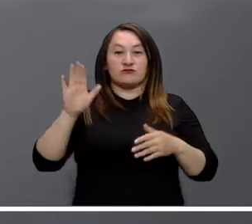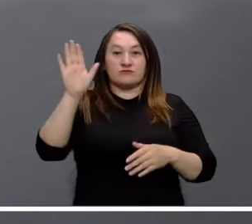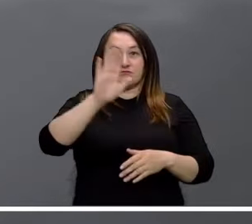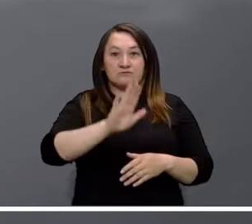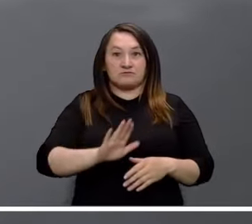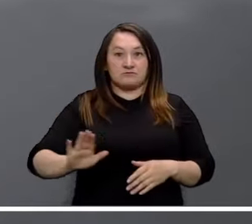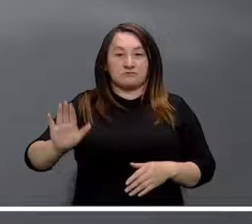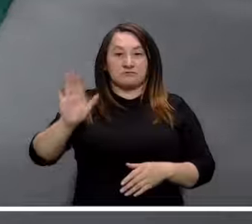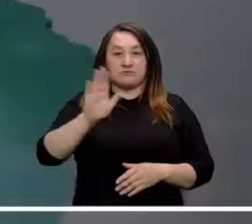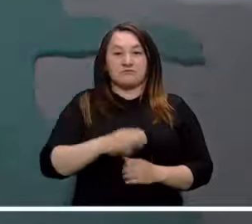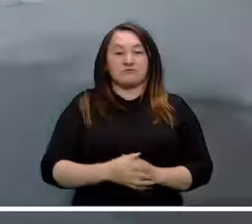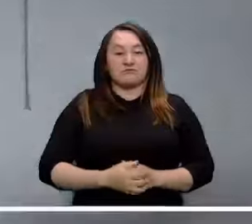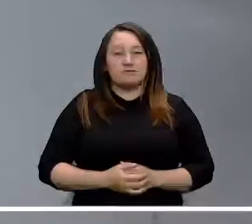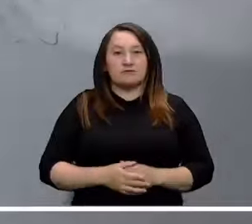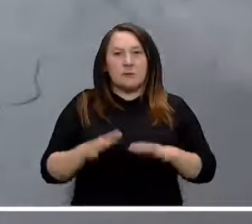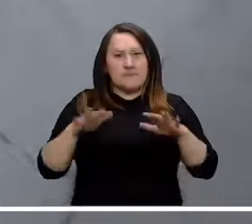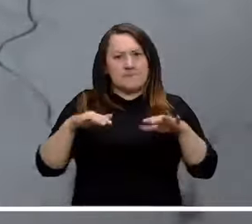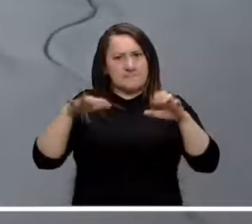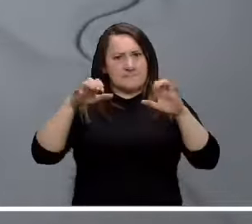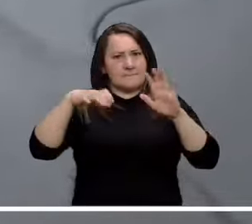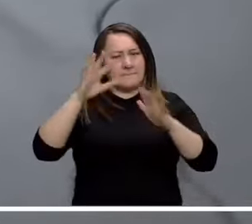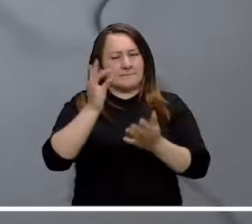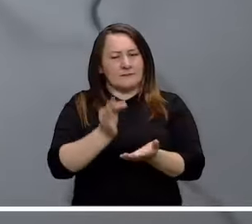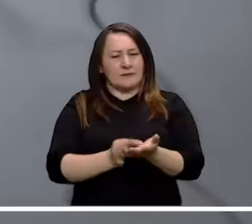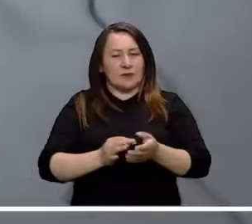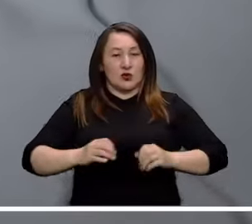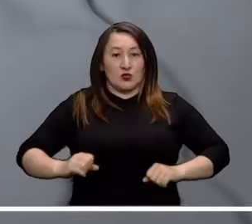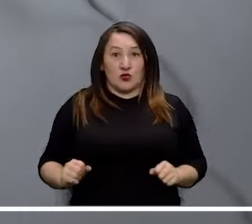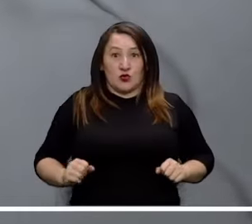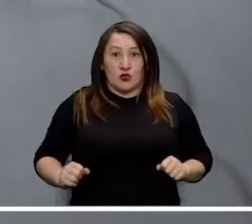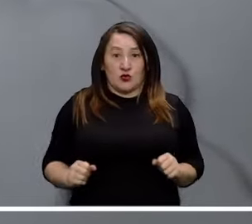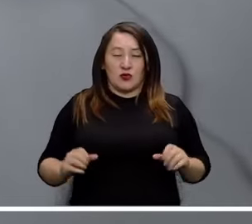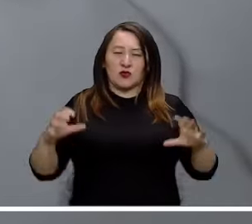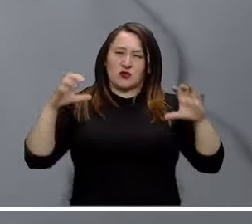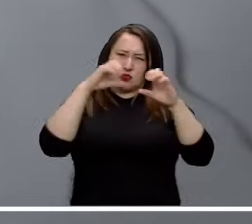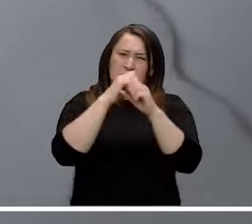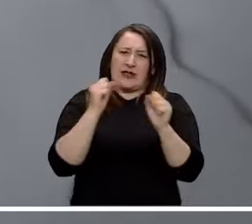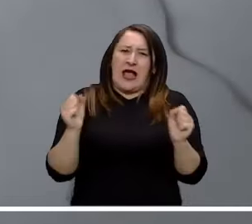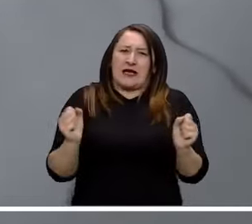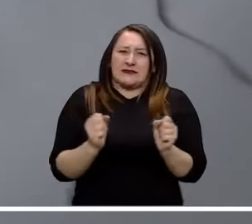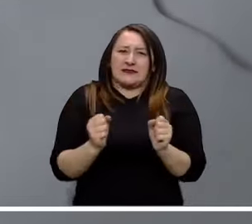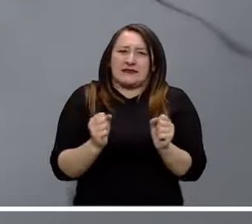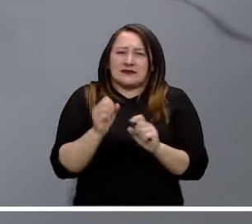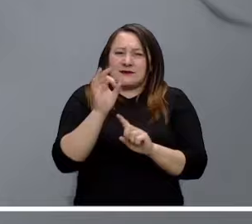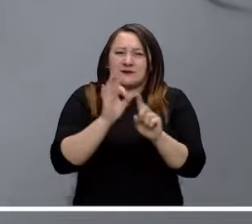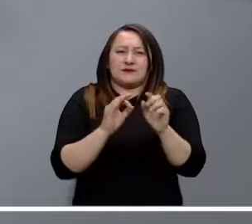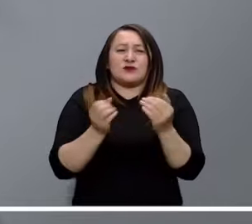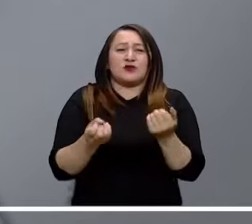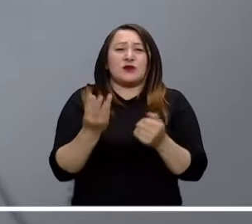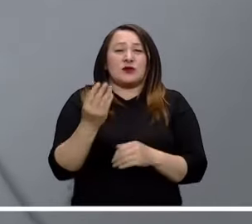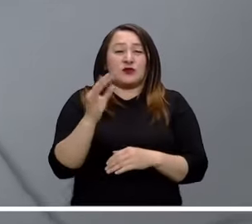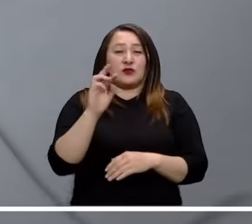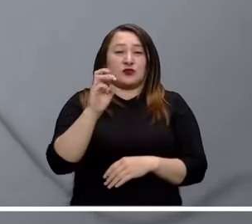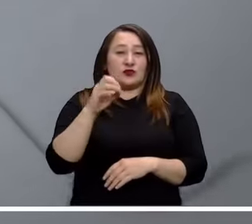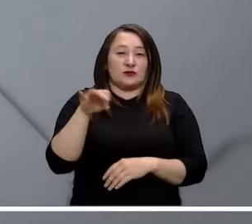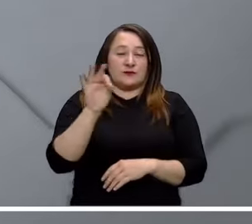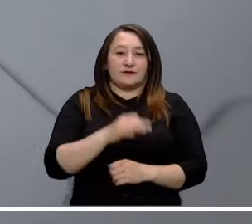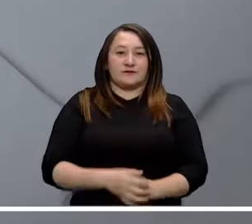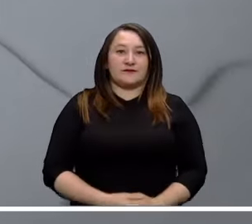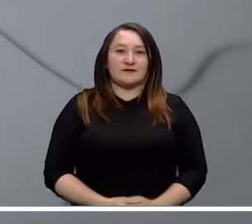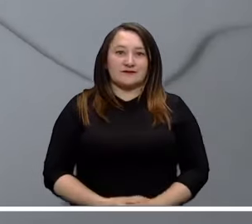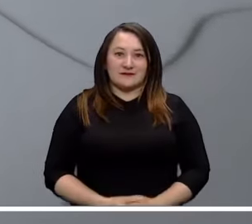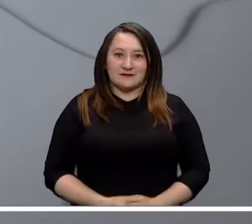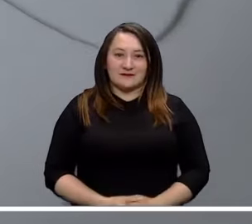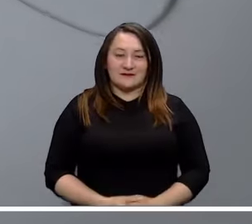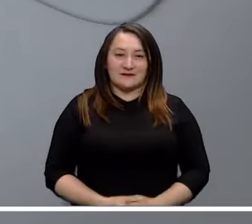región. Aunque predominará el tiempo seco en la capital del país, se espera una noche fría con una mínima de 8